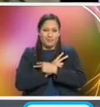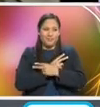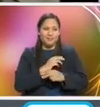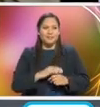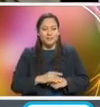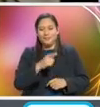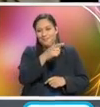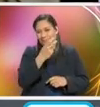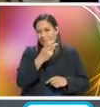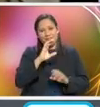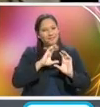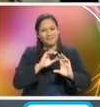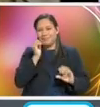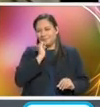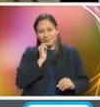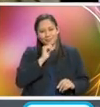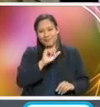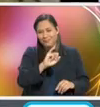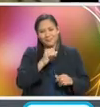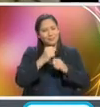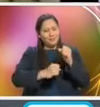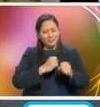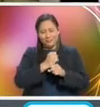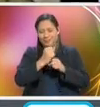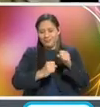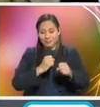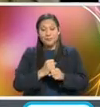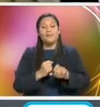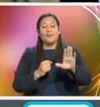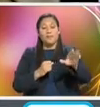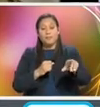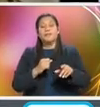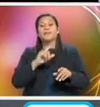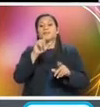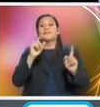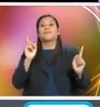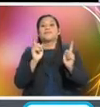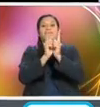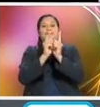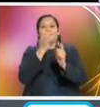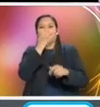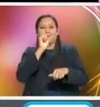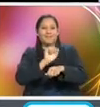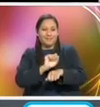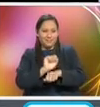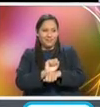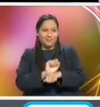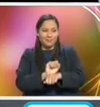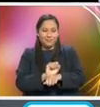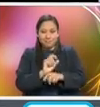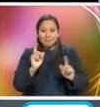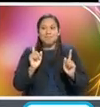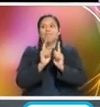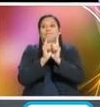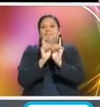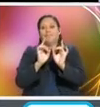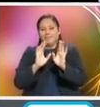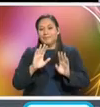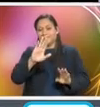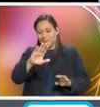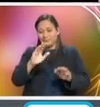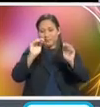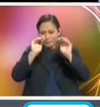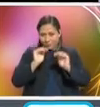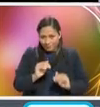después se van encontrando en la secundaria, en este caso. Entonces, ya vámonos también algo